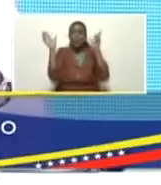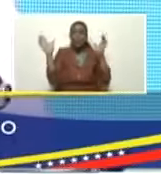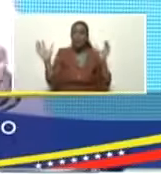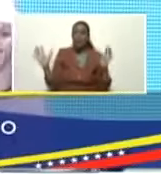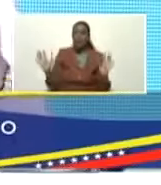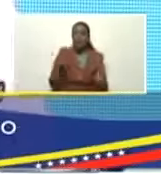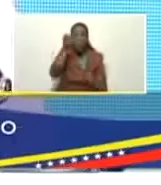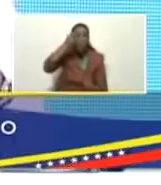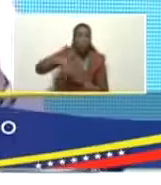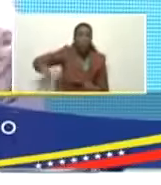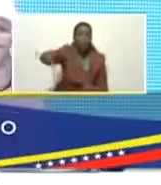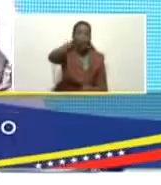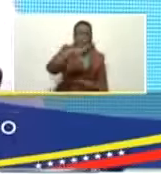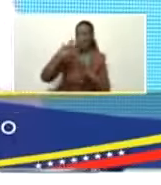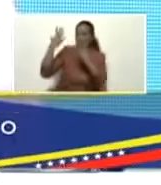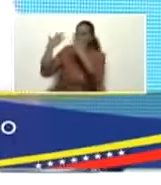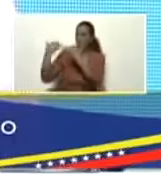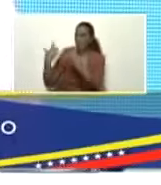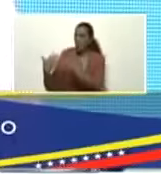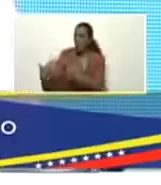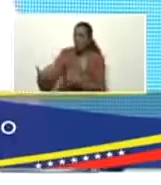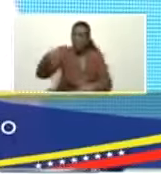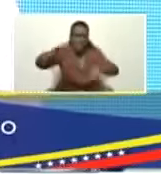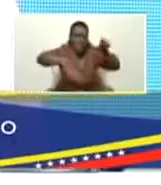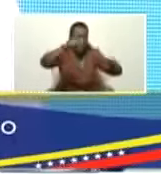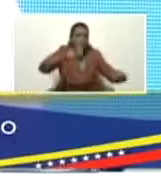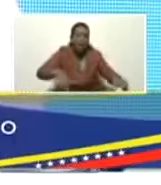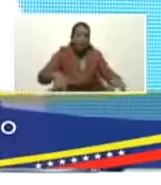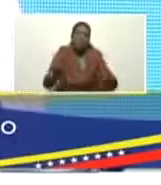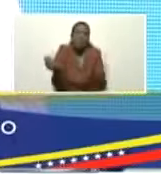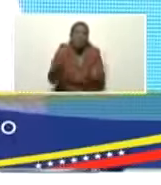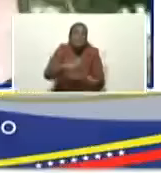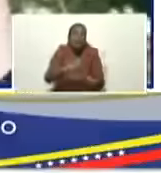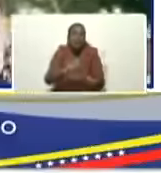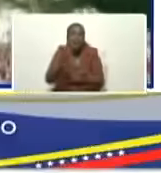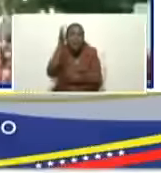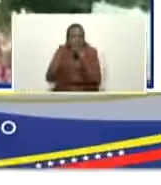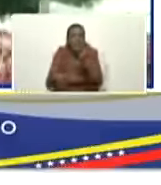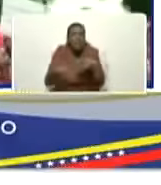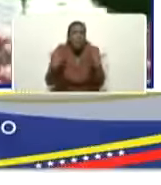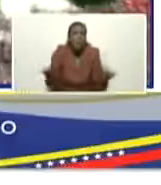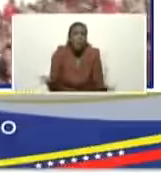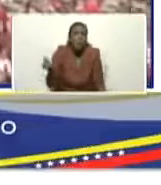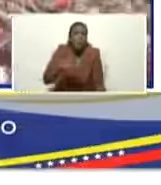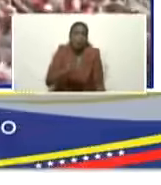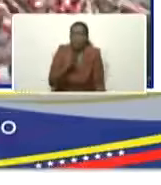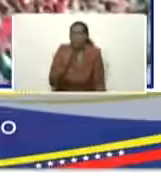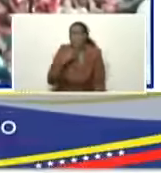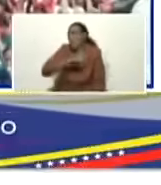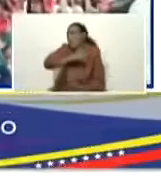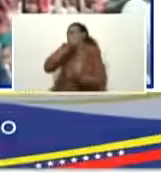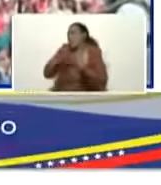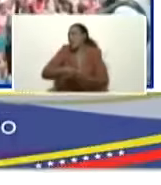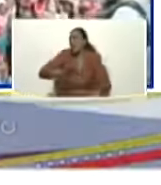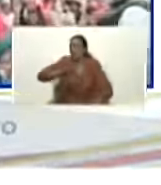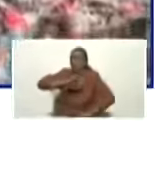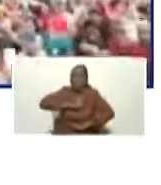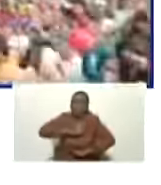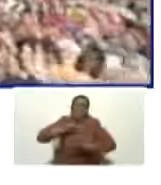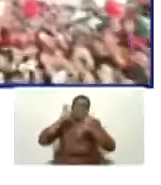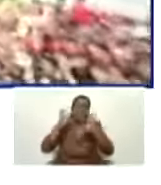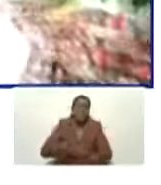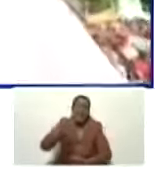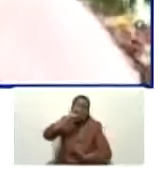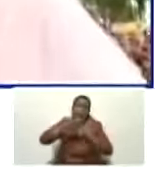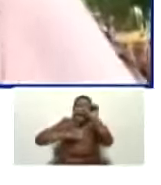el pueblo y la esperanza en la calle. ¿Qué más puede pedir uno a la vida? ¿Qué más le puedo pedir a la vida en estos años